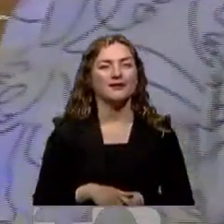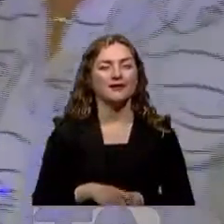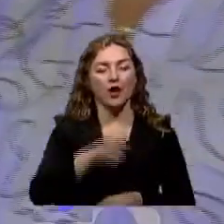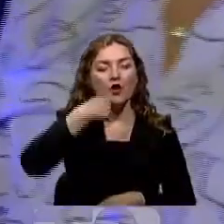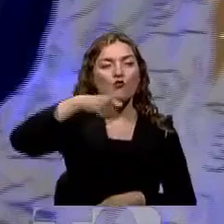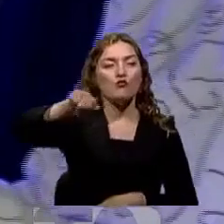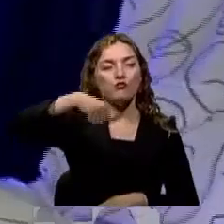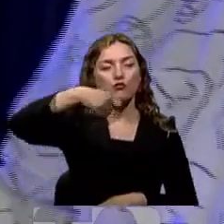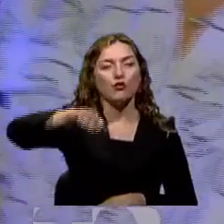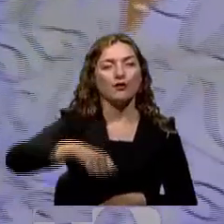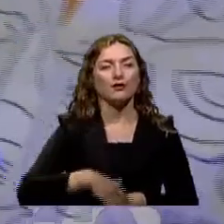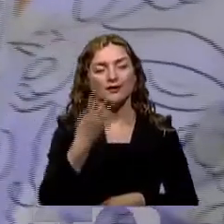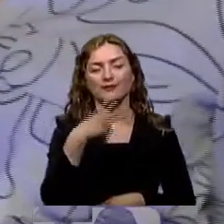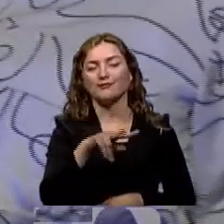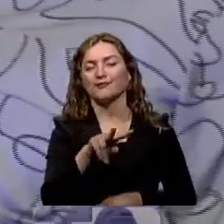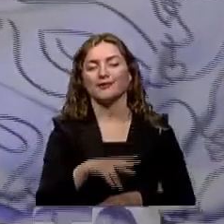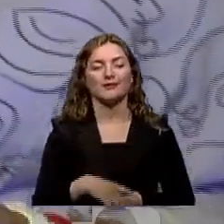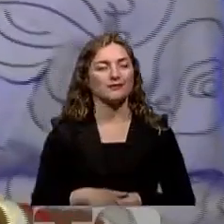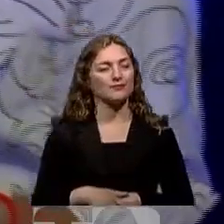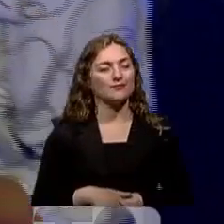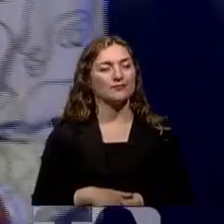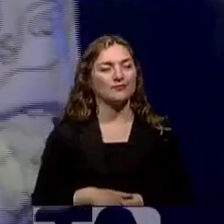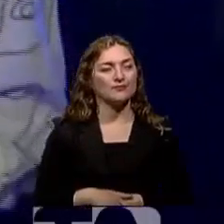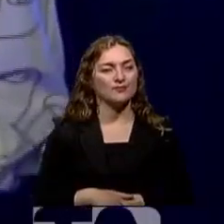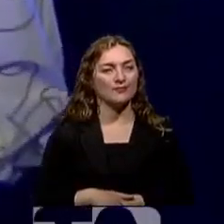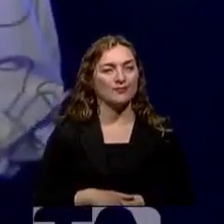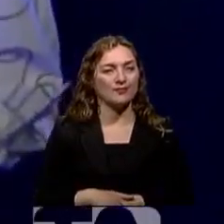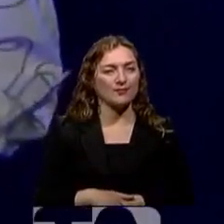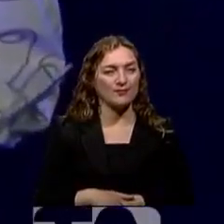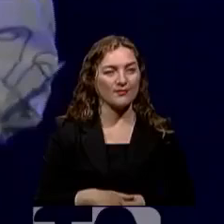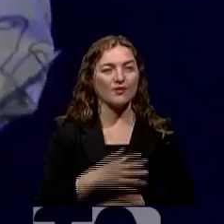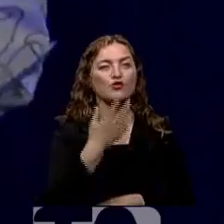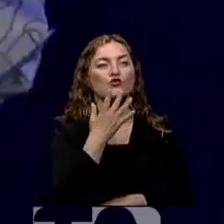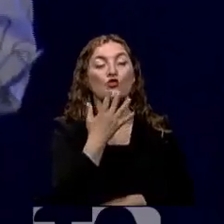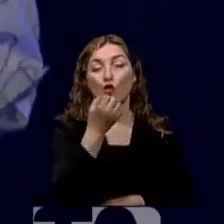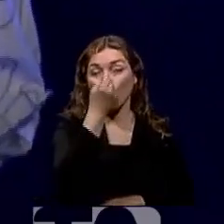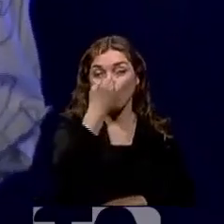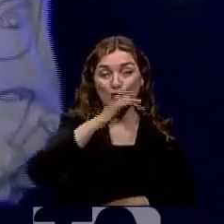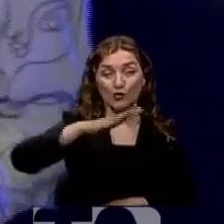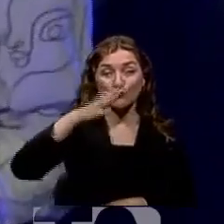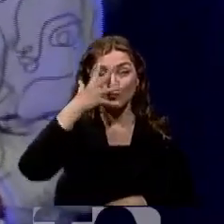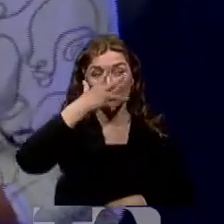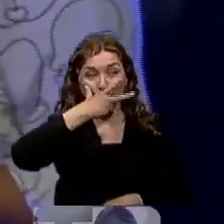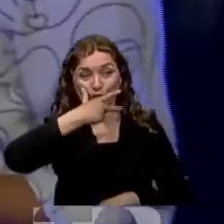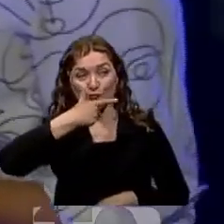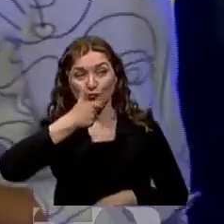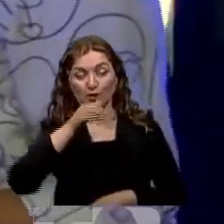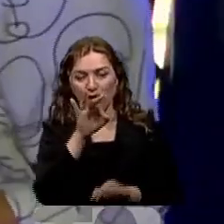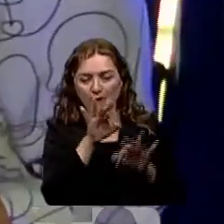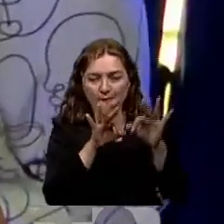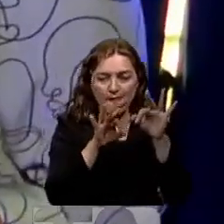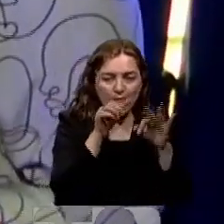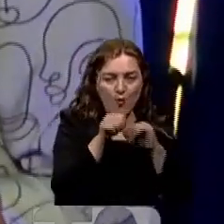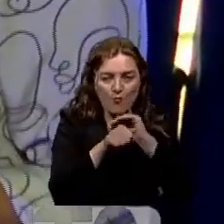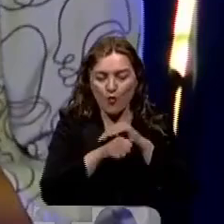déjame mostrarte. Mira cómo se ve. ¿Cómo le ven? Rosado, fucsia. Se ve súper chévere, ¿no es cierto? Eso es una fórmula secreta solamente